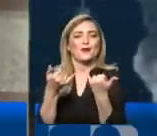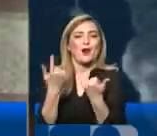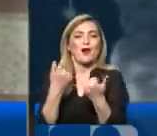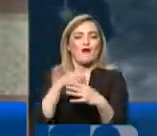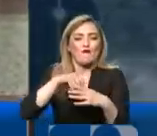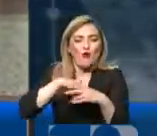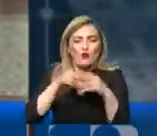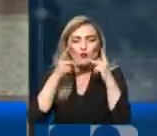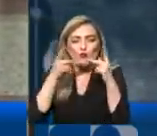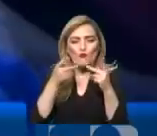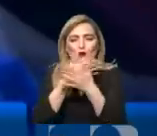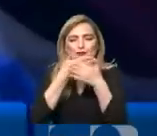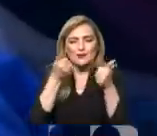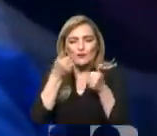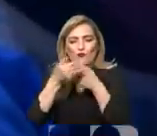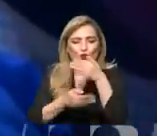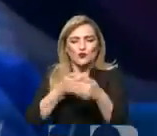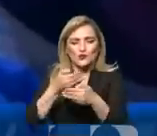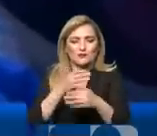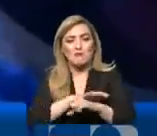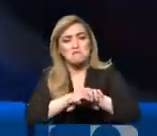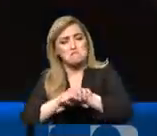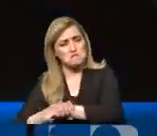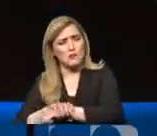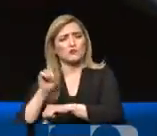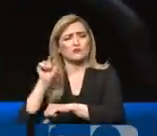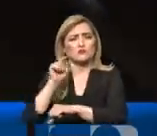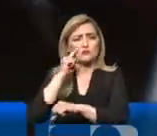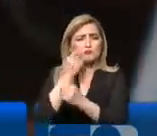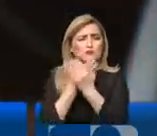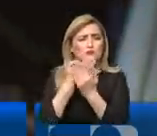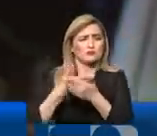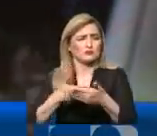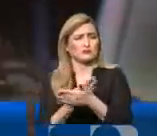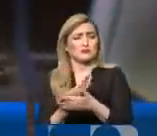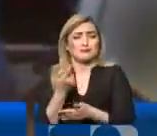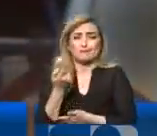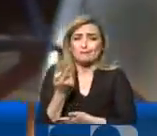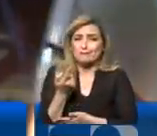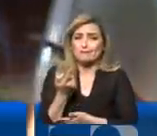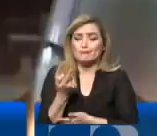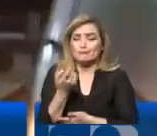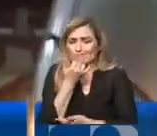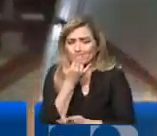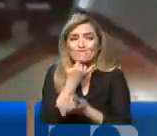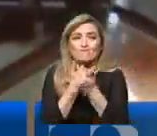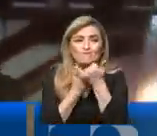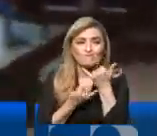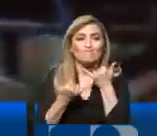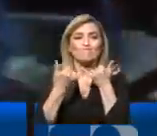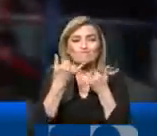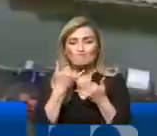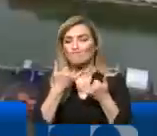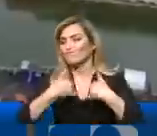por peculado y fraude procesal, pero desde su detención han aparecido nuevas evidencias que darían cuentas de que las infracciones de Salcedo no